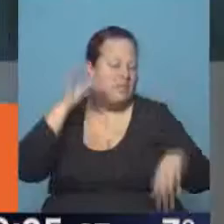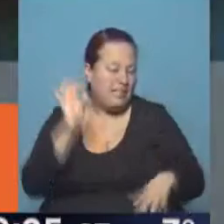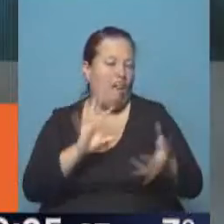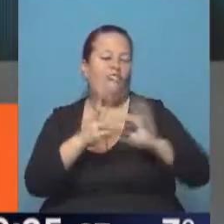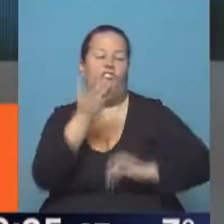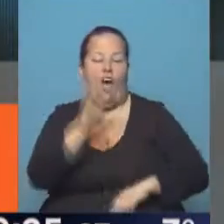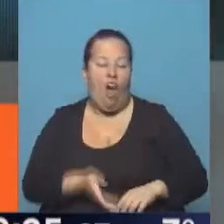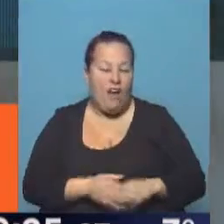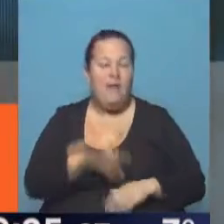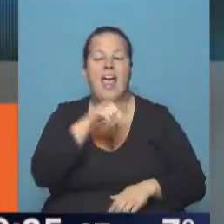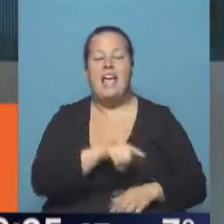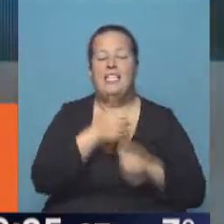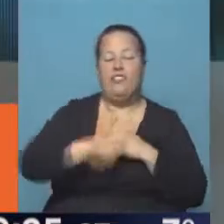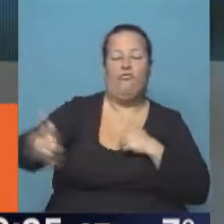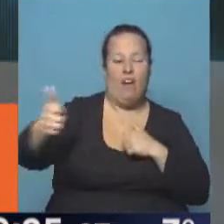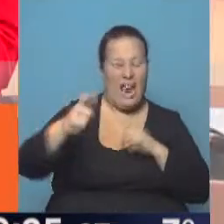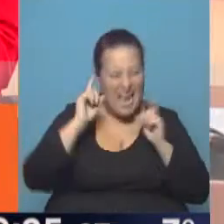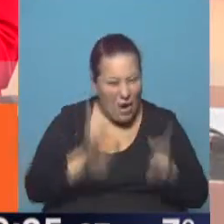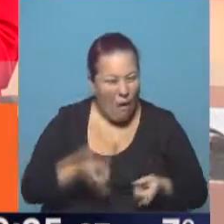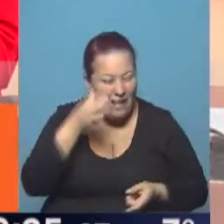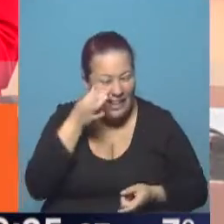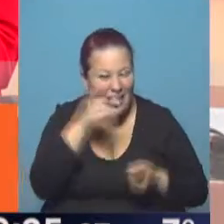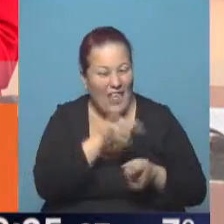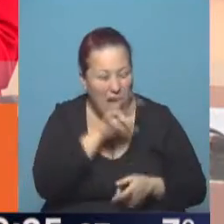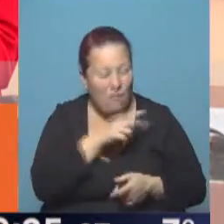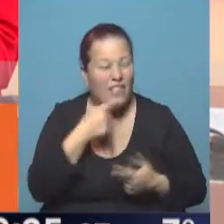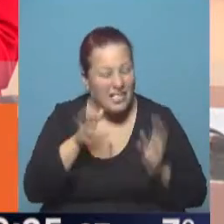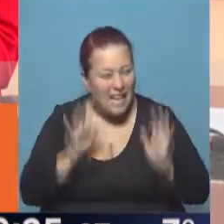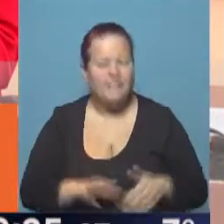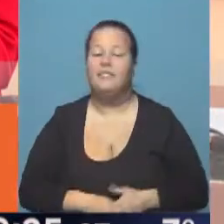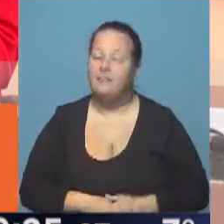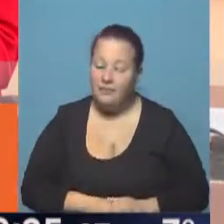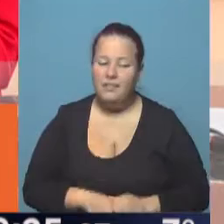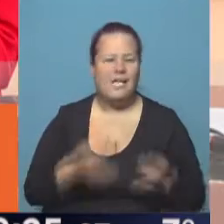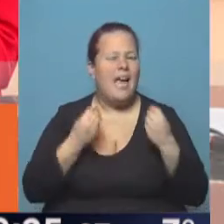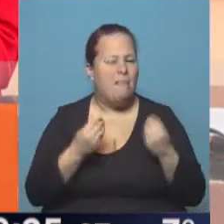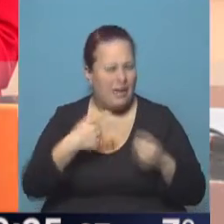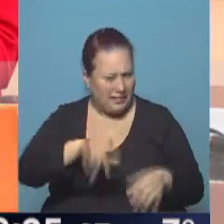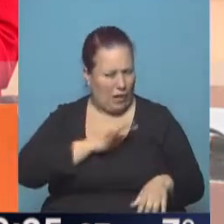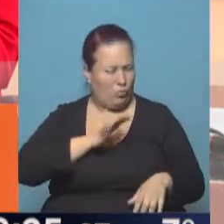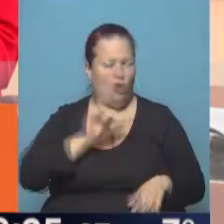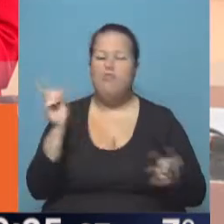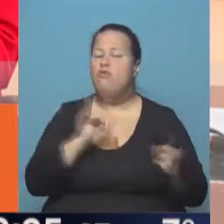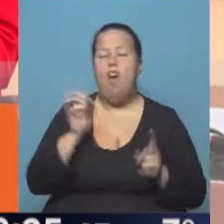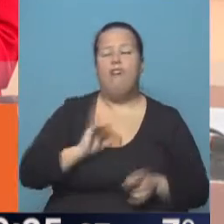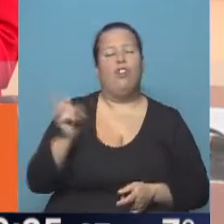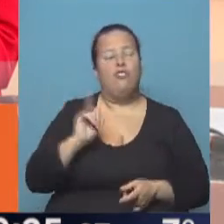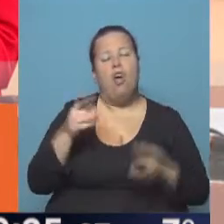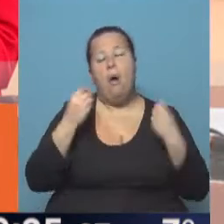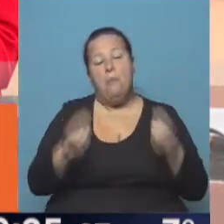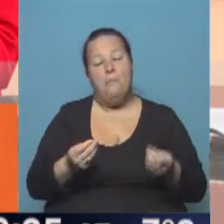cómo era, pero ella se aisló. ¿Aún saliendo de testigos de la víctima dicen eso? Sí. ¿Qué pasa? ¿Se asustan? No se asustan,